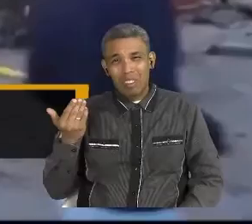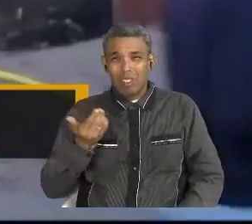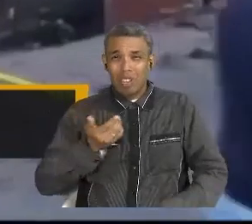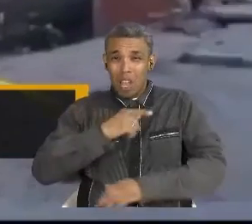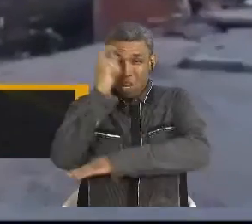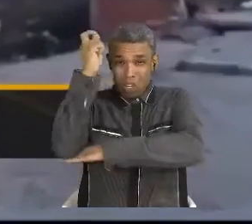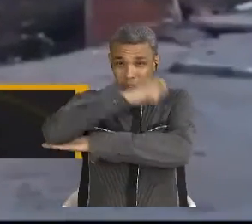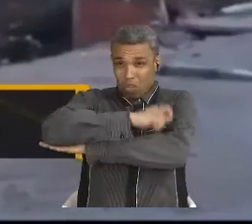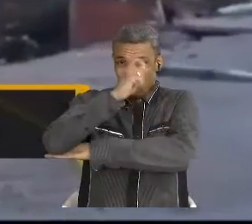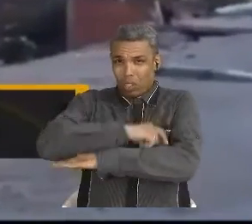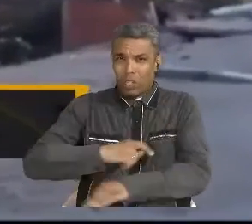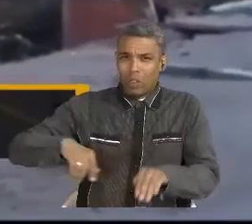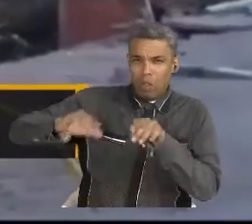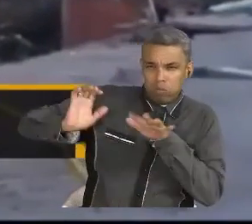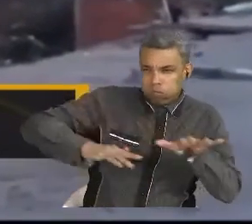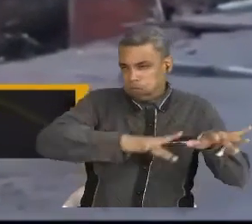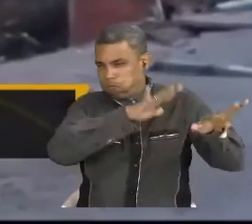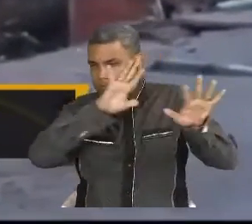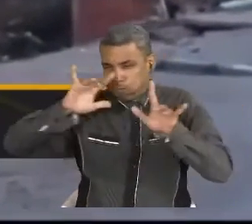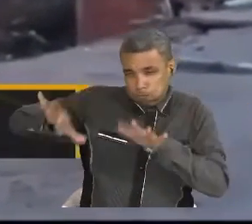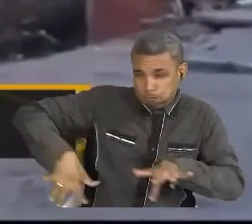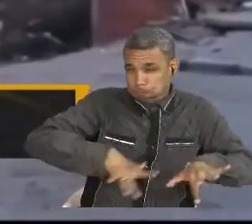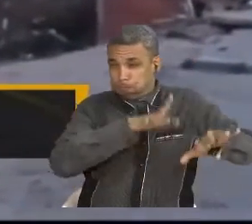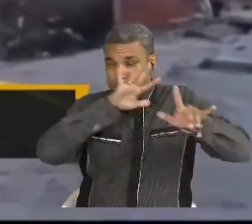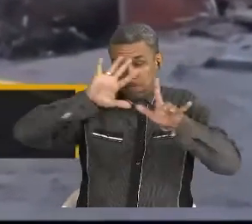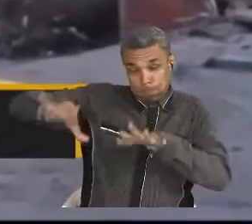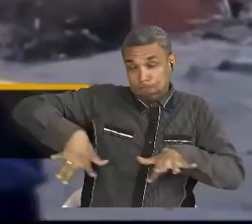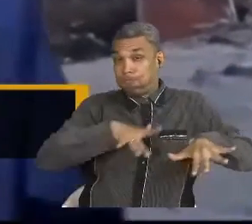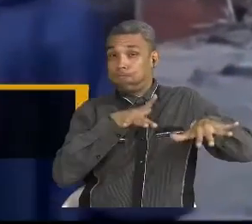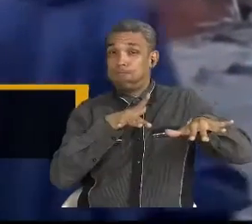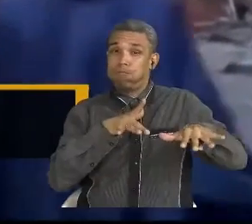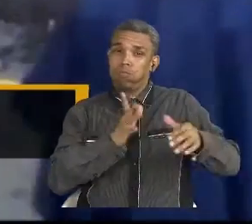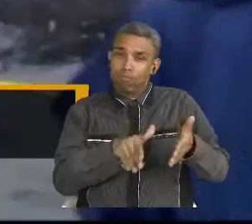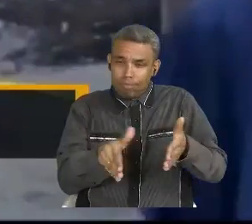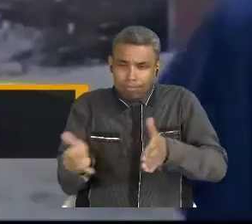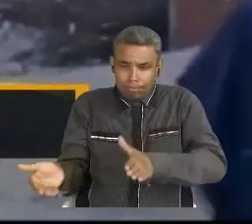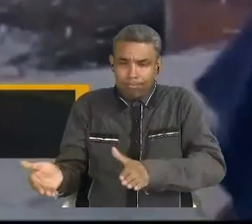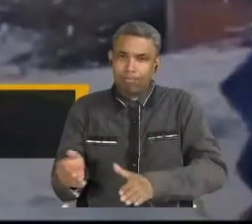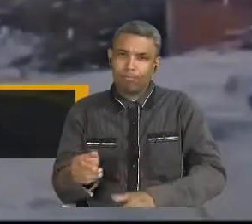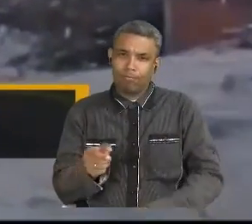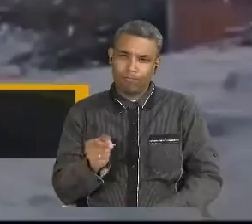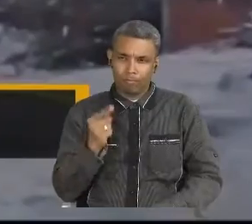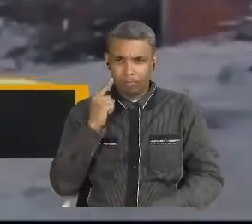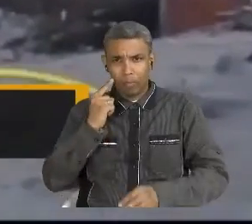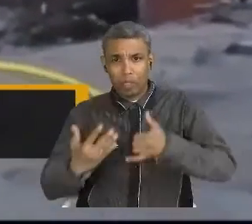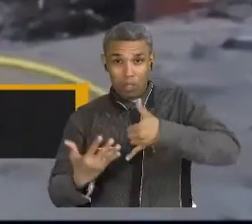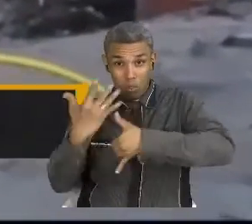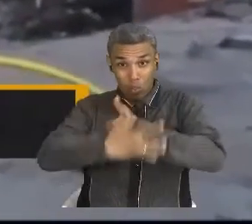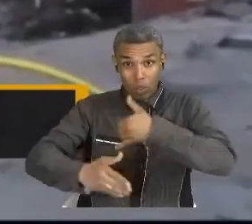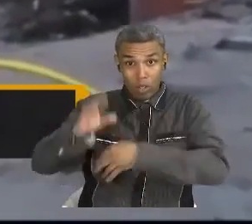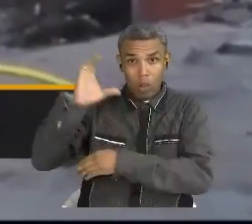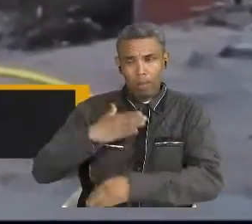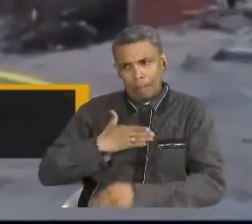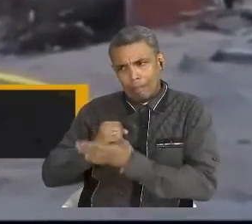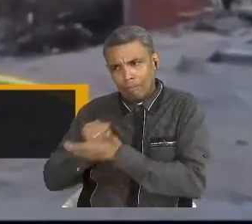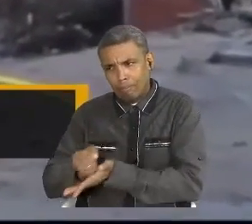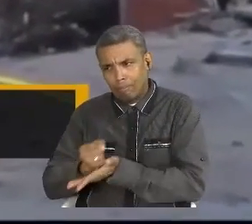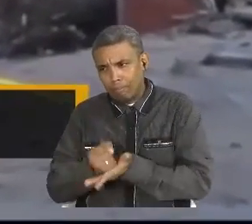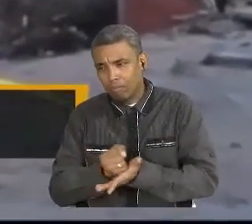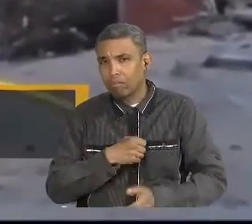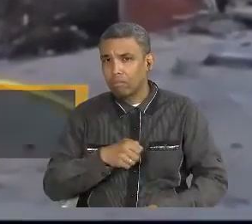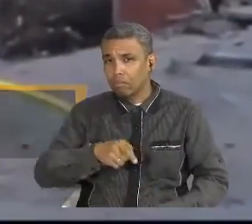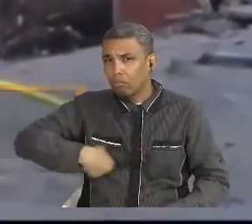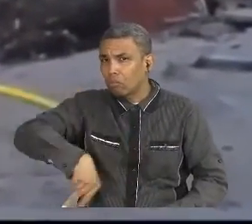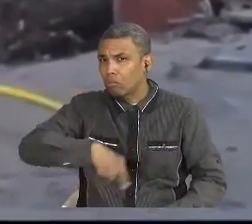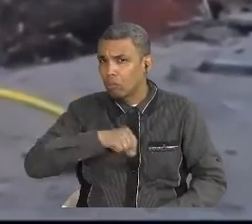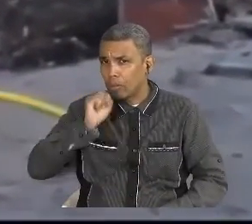un país. Es importante que la solidaridad de los barranqueños también se haga presente. Recuerde, hoy por ellos, mañana podría ser